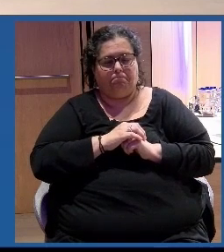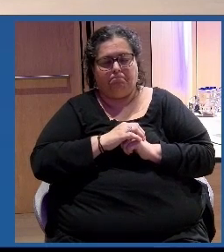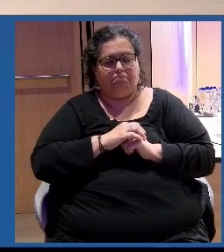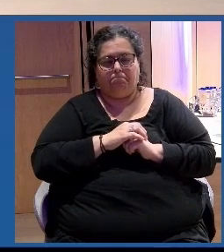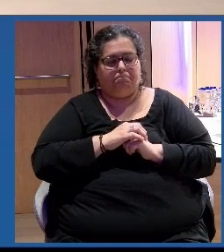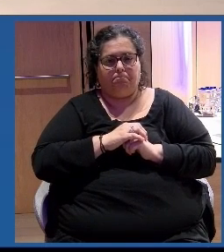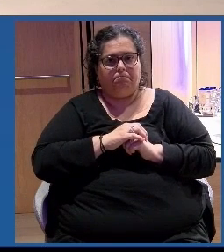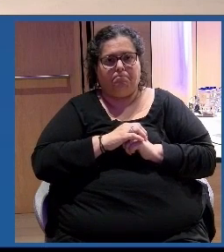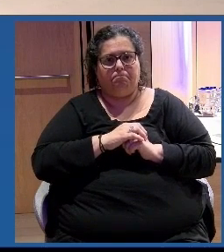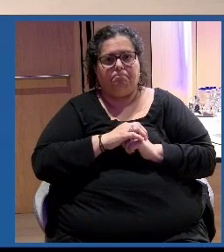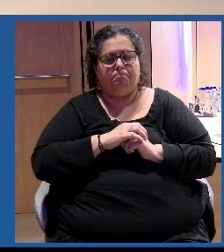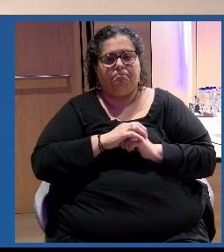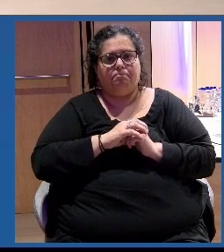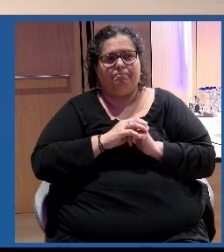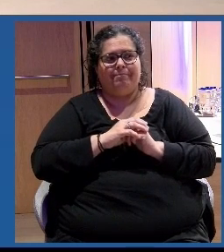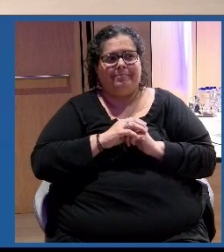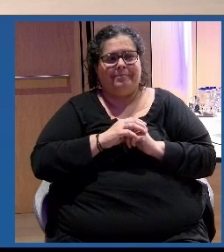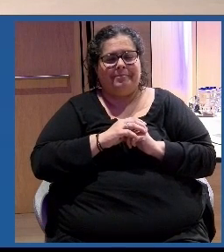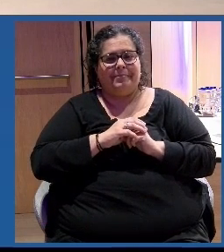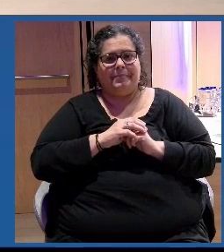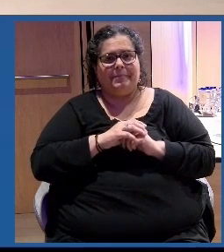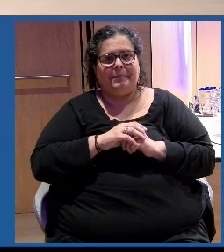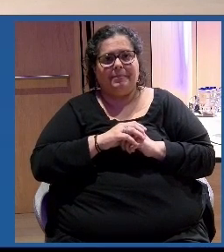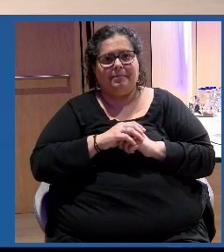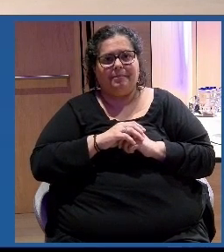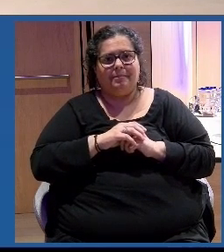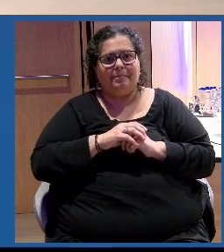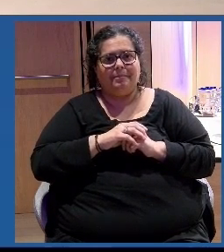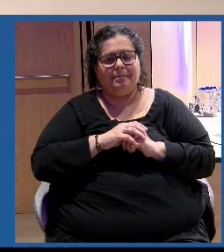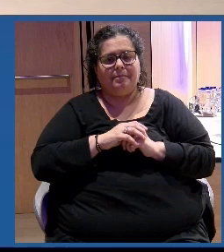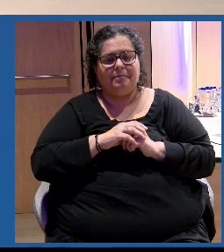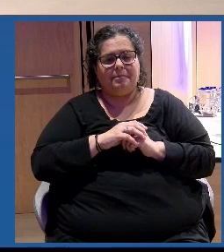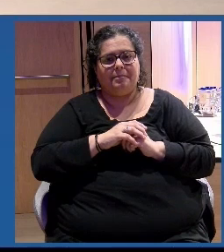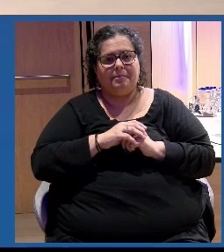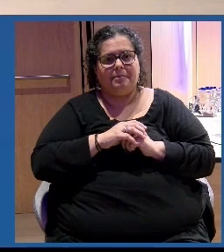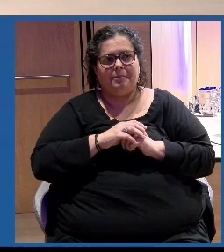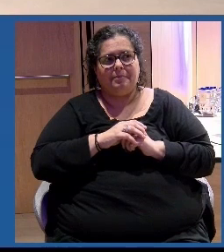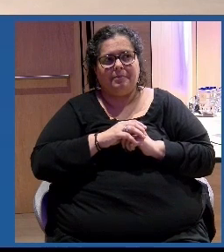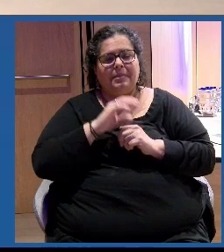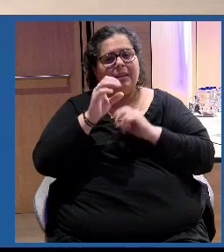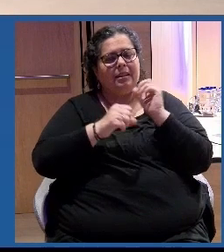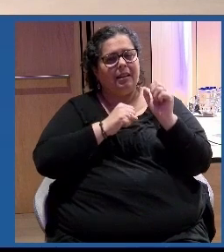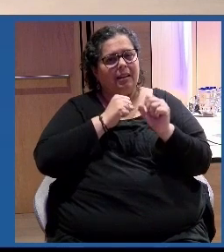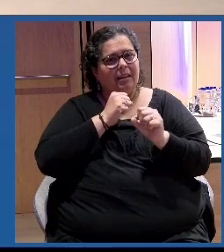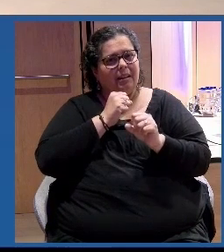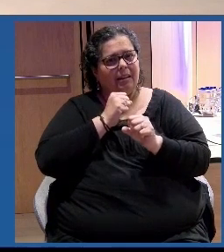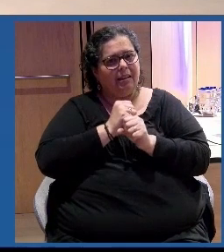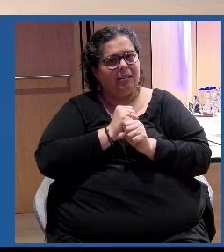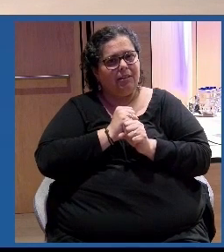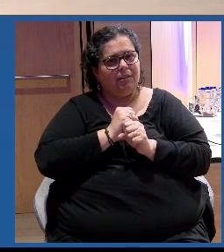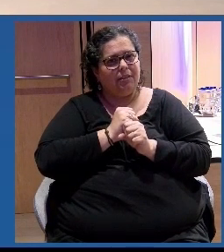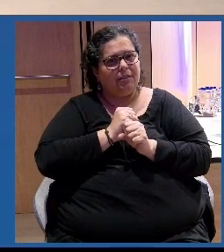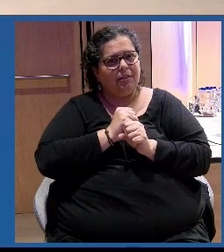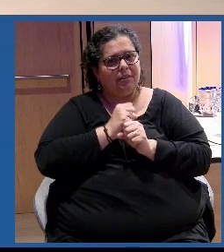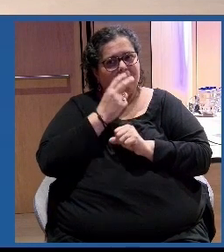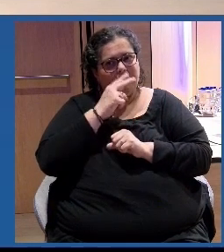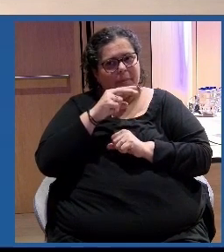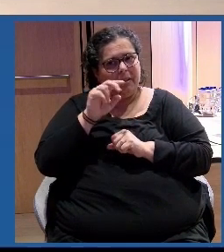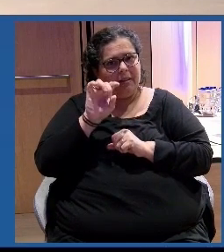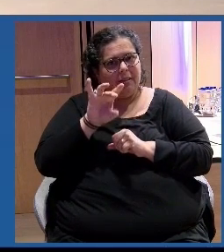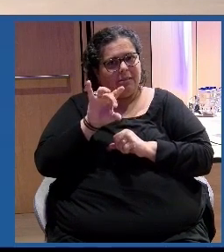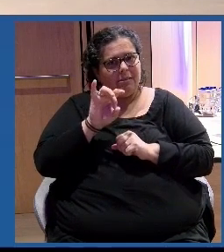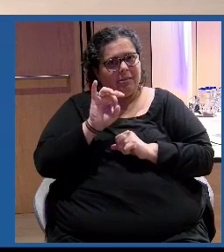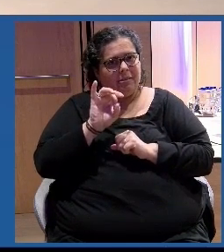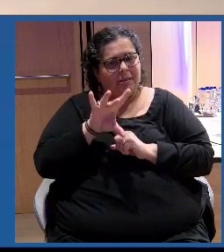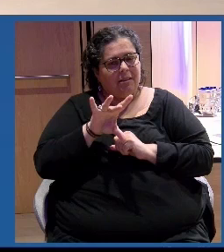si nos concentramos en la varianza 2014-2015, cómo pasamos de 355 a más de 1 millón, entramos al